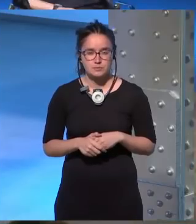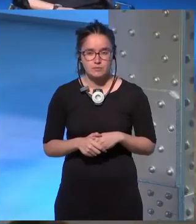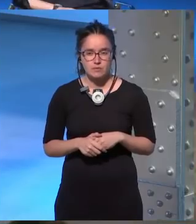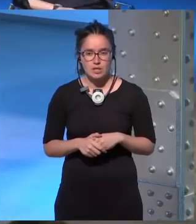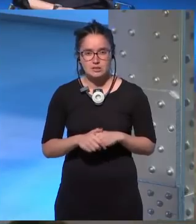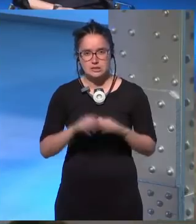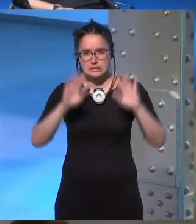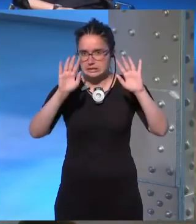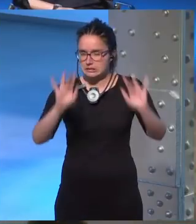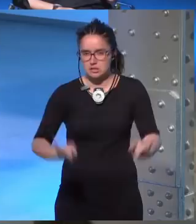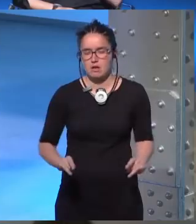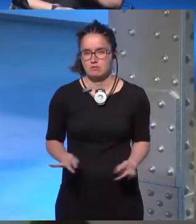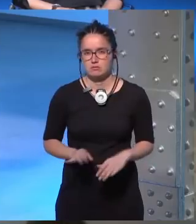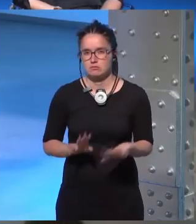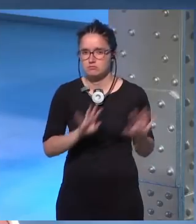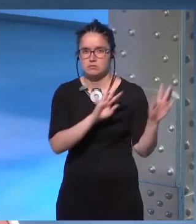si